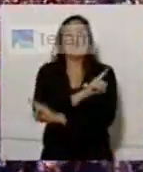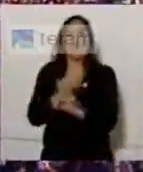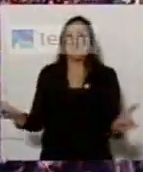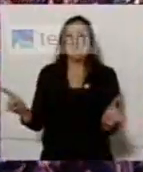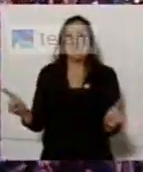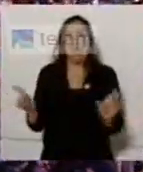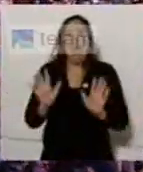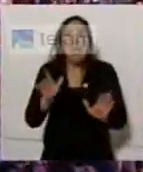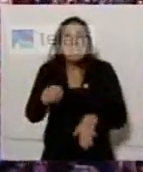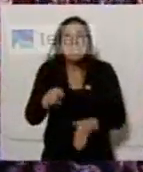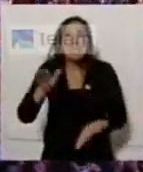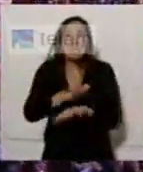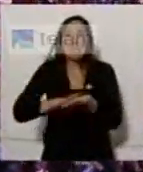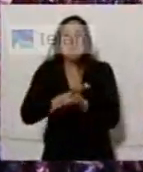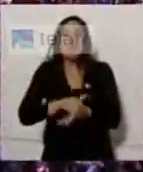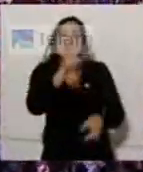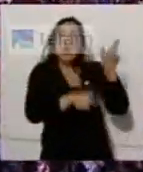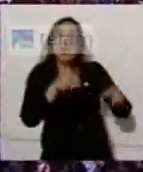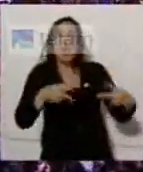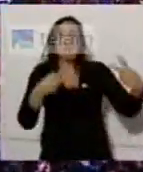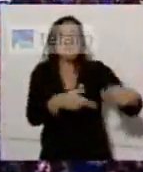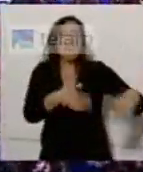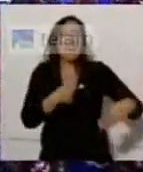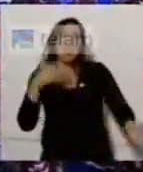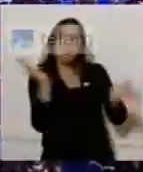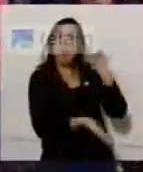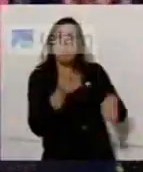sido ninguna solución en la Argentina.